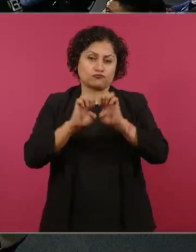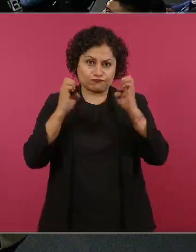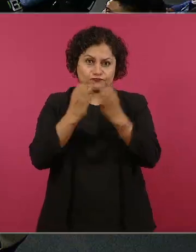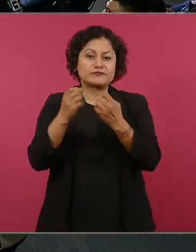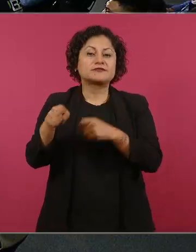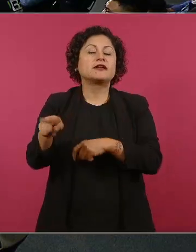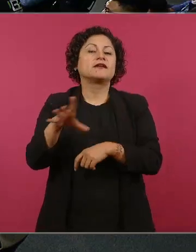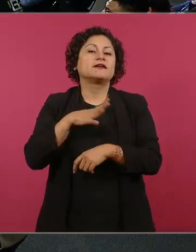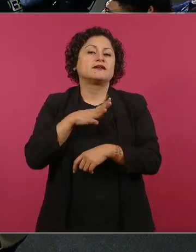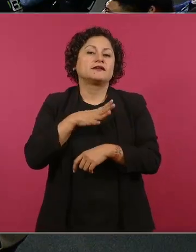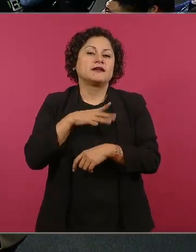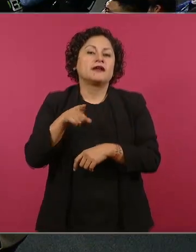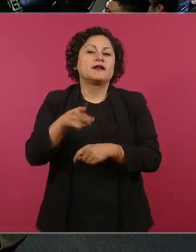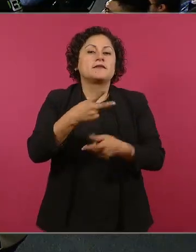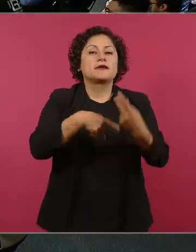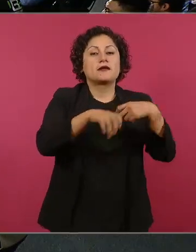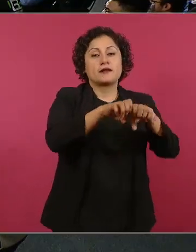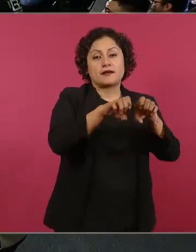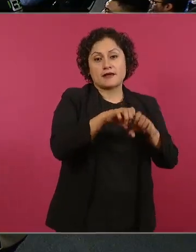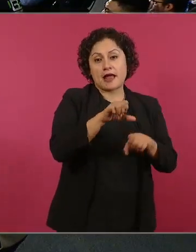contra…